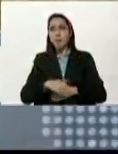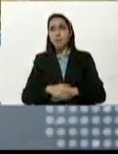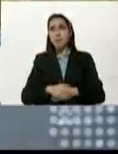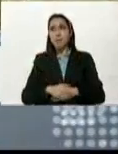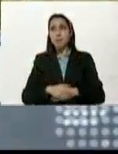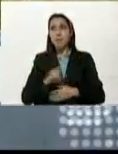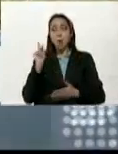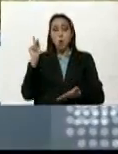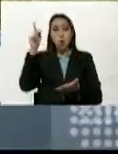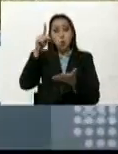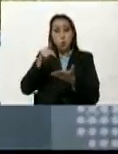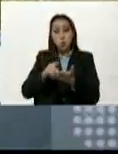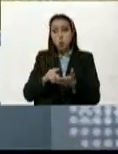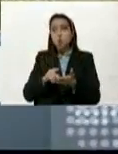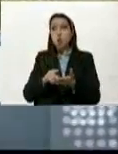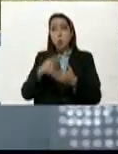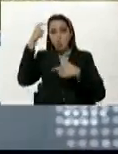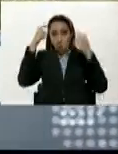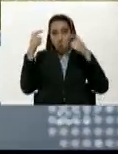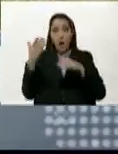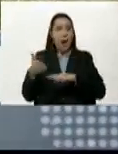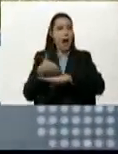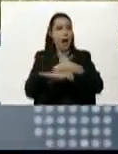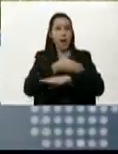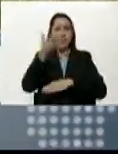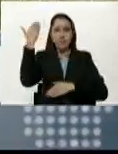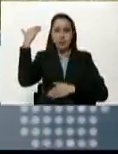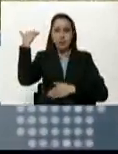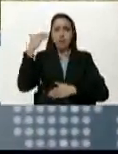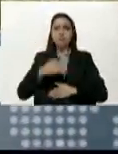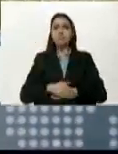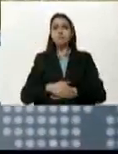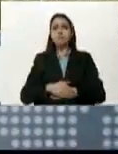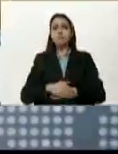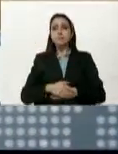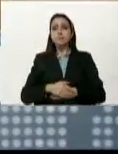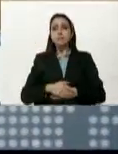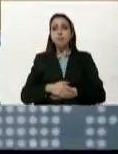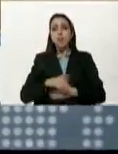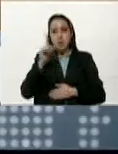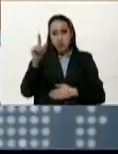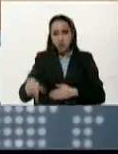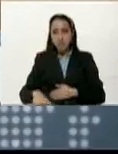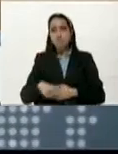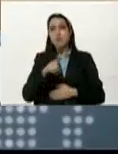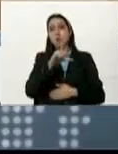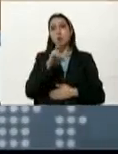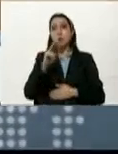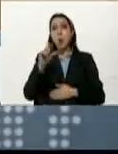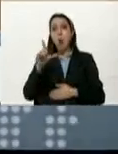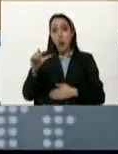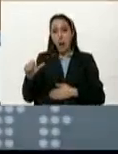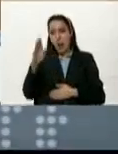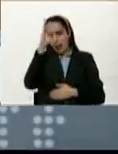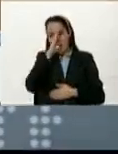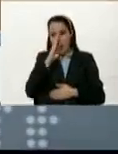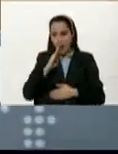con nuestro comandante hugo chávez y con el ex presidente lula da silva ya